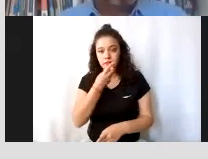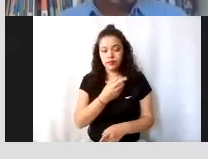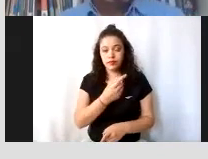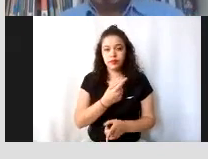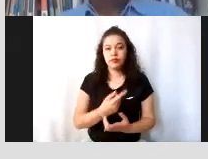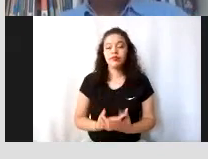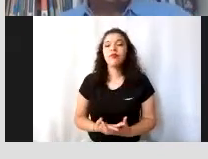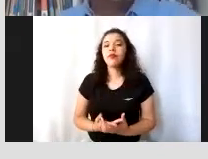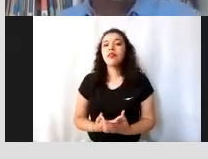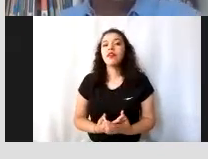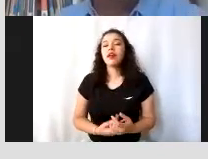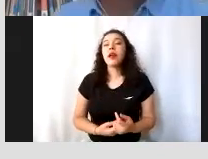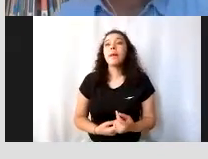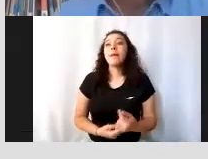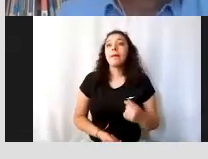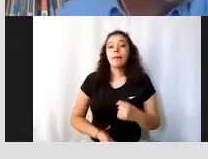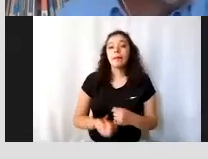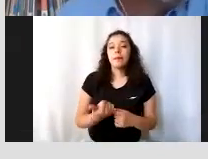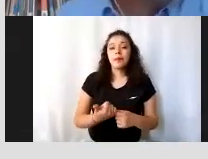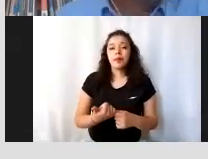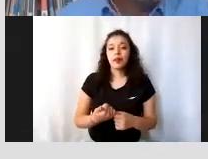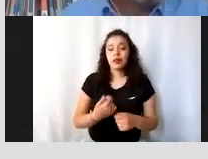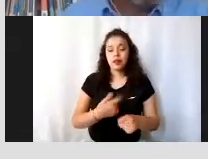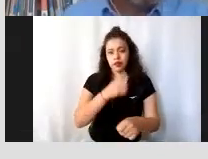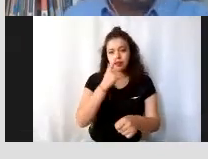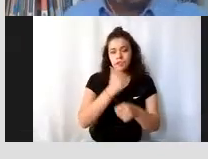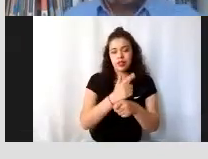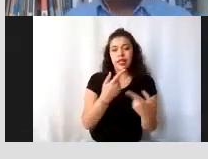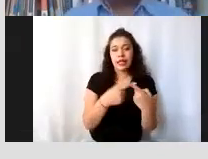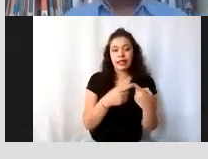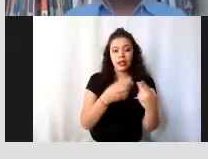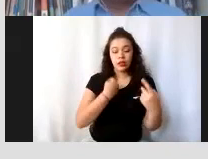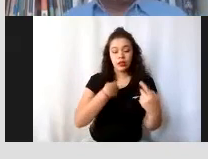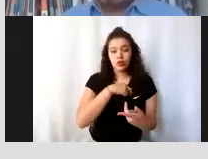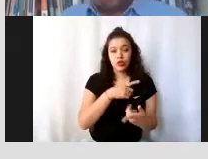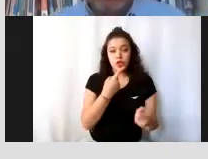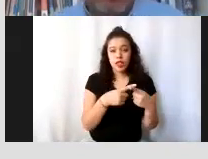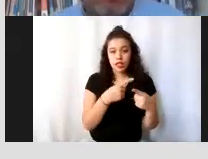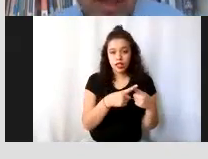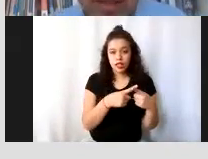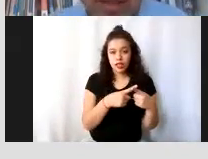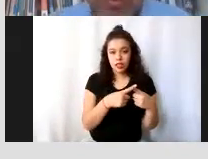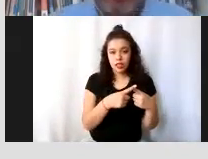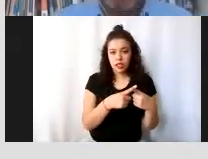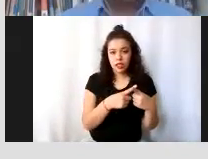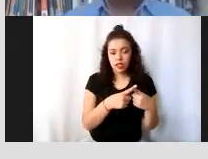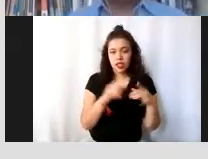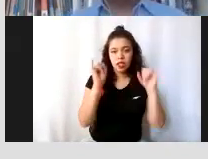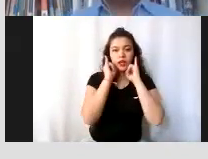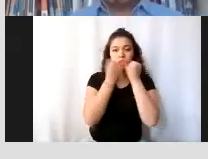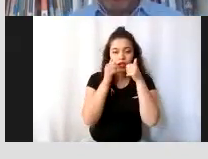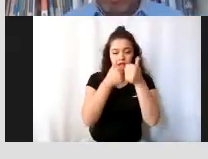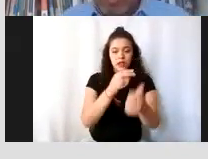Primero tenemos que identificar, gracias. Primero tenemos que identificar quiénes somos. Aquí dice, la Junta de Asistencia Privada del